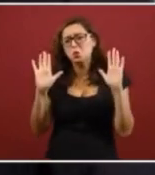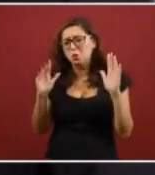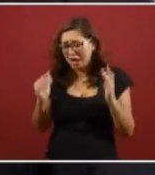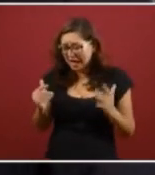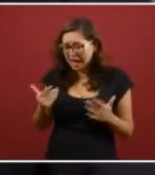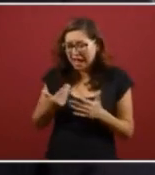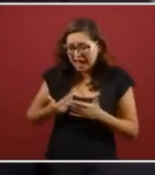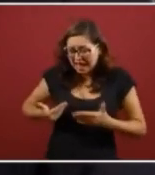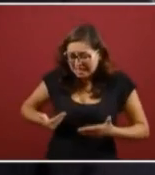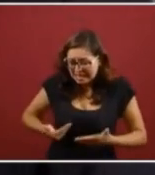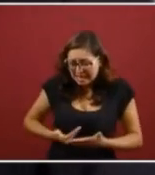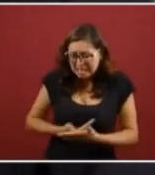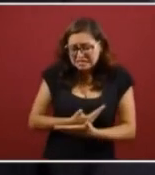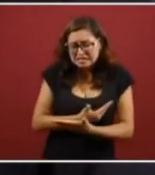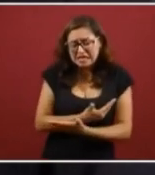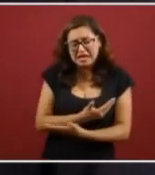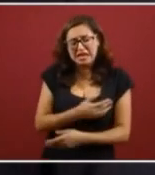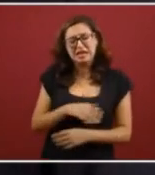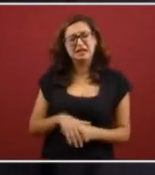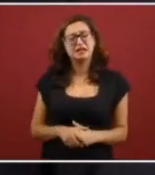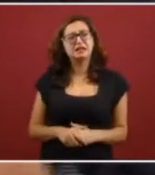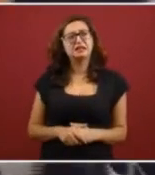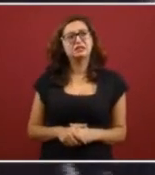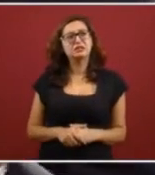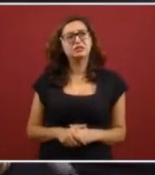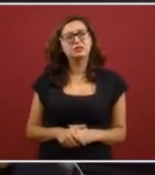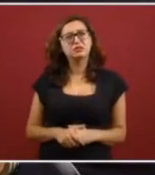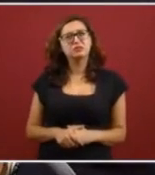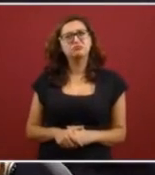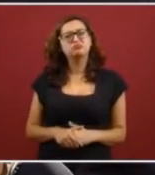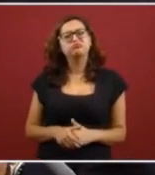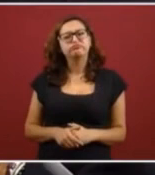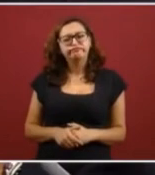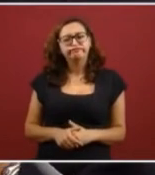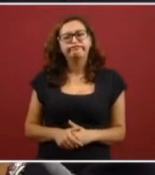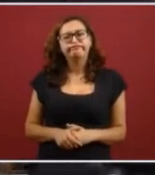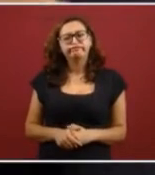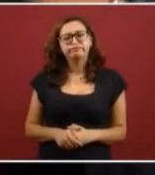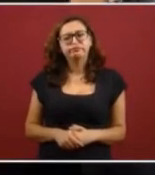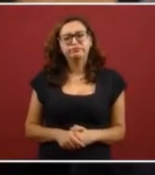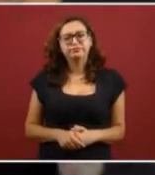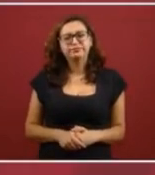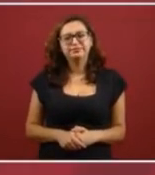naciendo, being born 25 years ago. Entonces, so therefore,